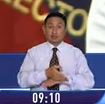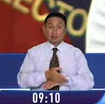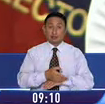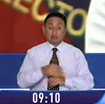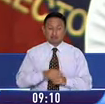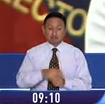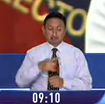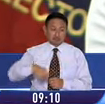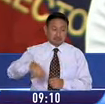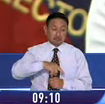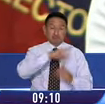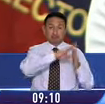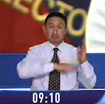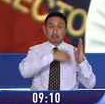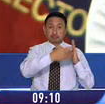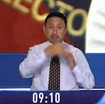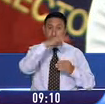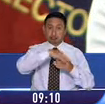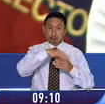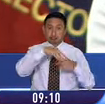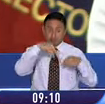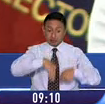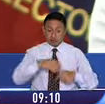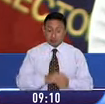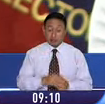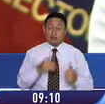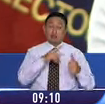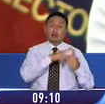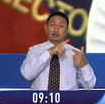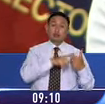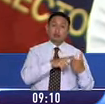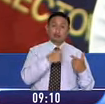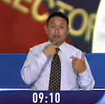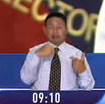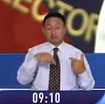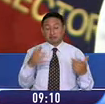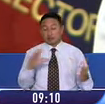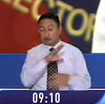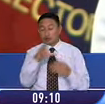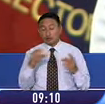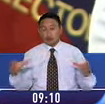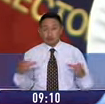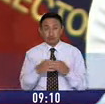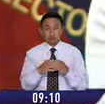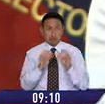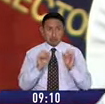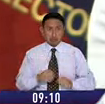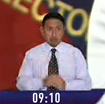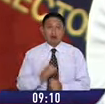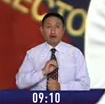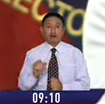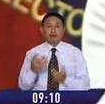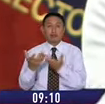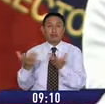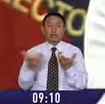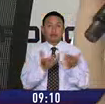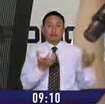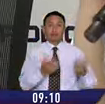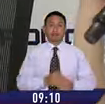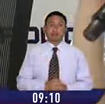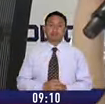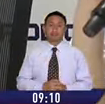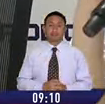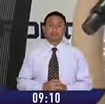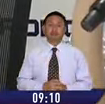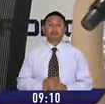cuando definamos el calendario electoral, también pronunciarnos sobre aquello, si se juntan todos los procesos o lo haríamos por separado. Aquí